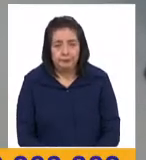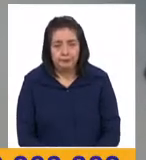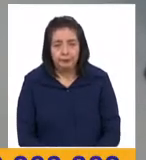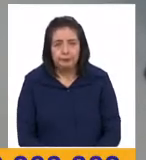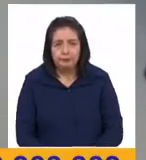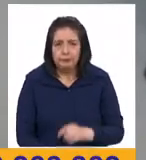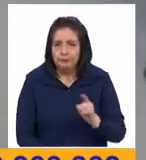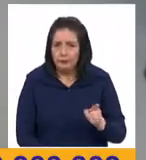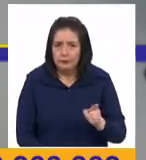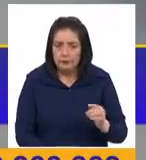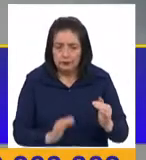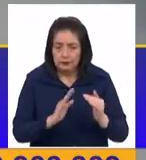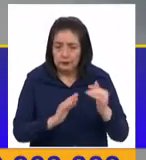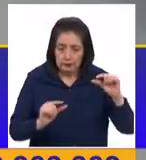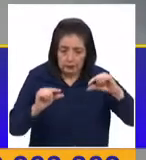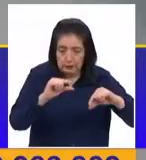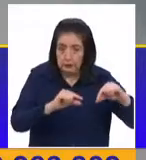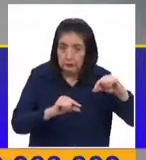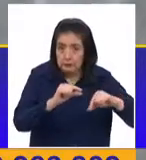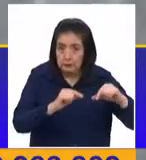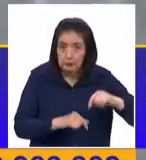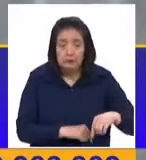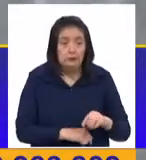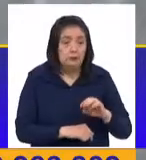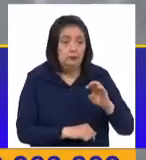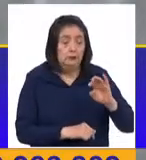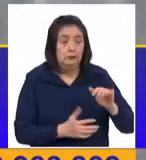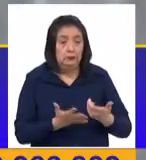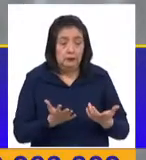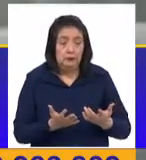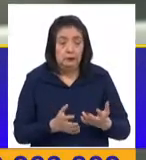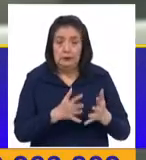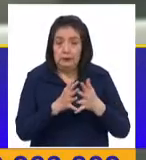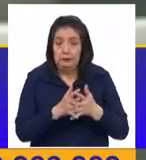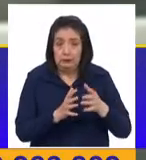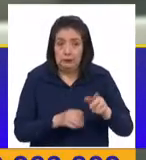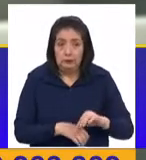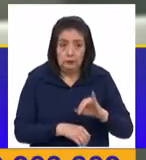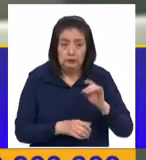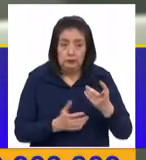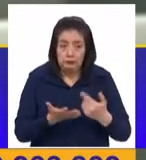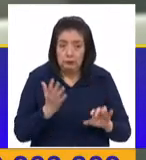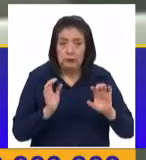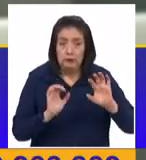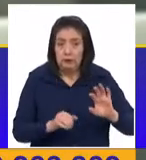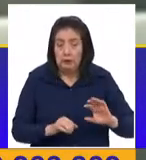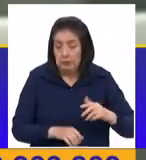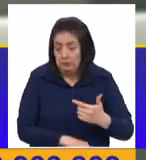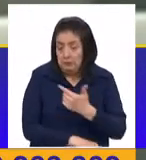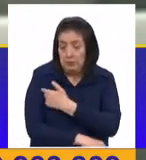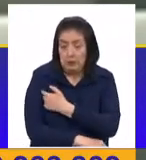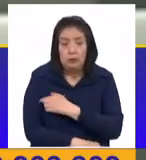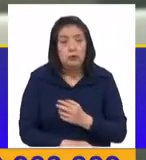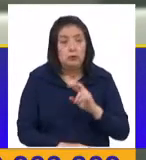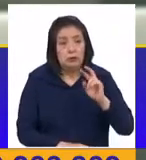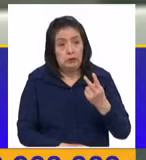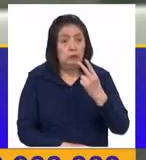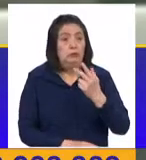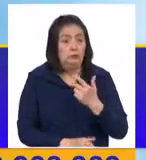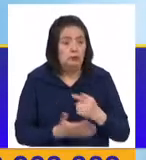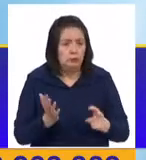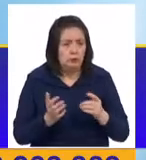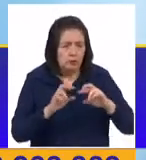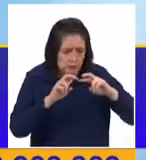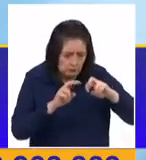Los pasos del laboratorio Pfizer-BioNTech, la estadounidense Johnson & Johnson evalúa la aplicación de una dosis de refuerzo luego de que